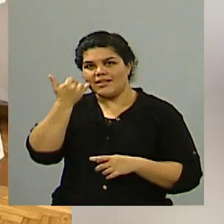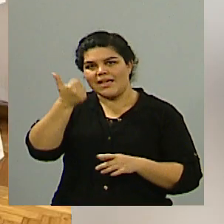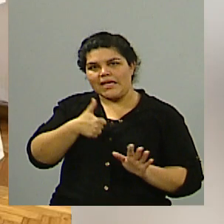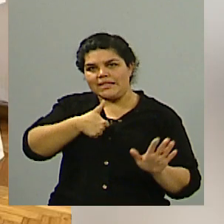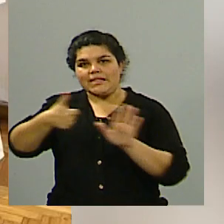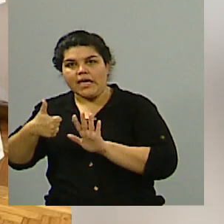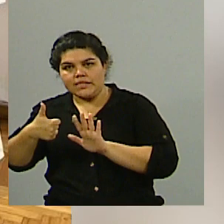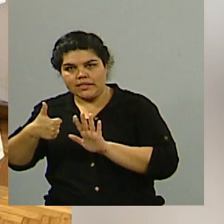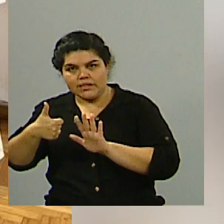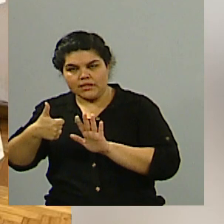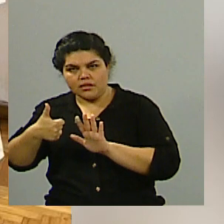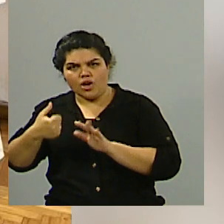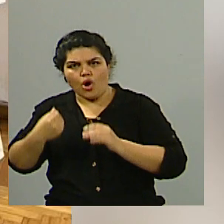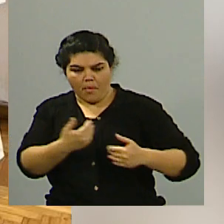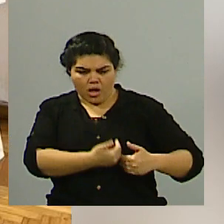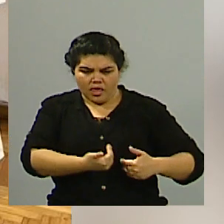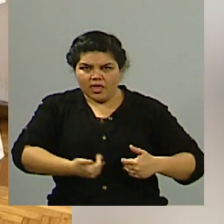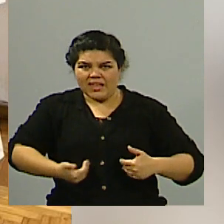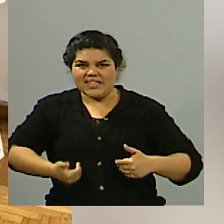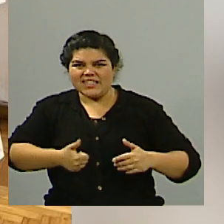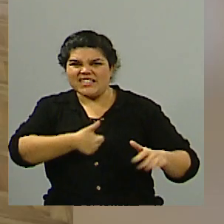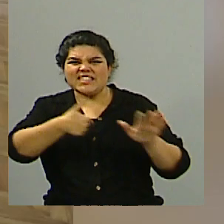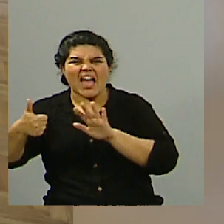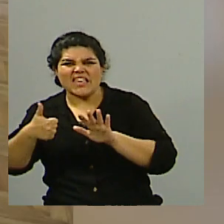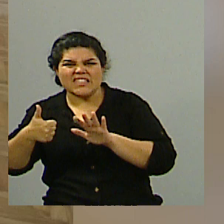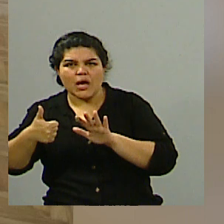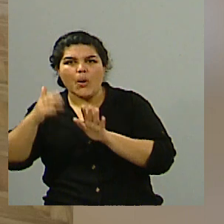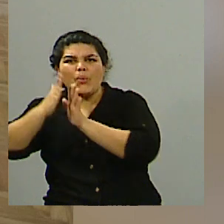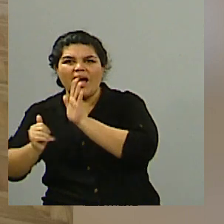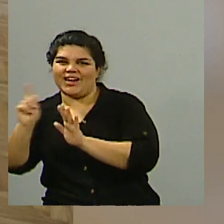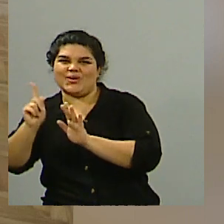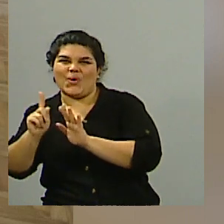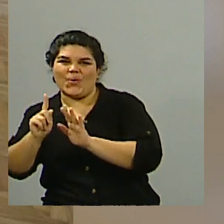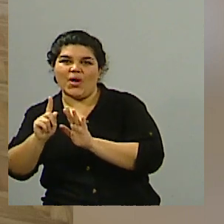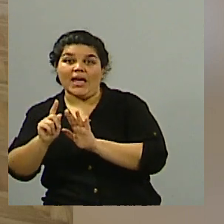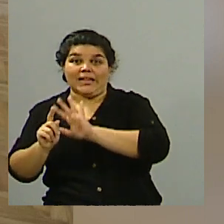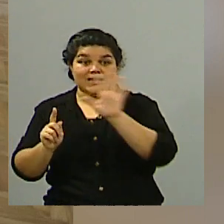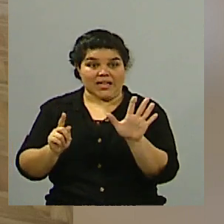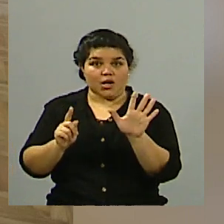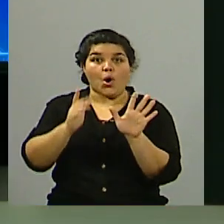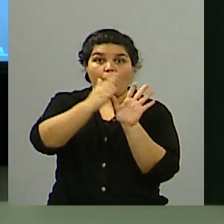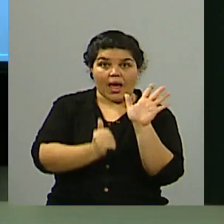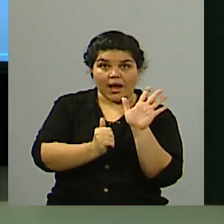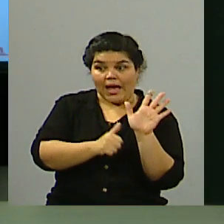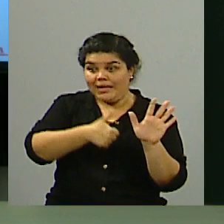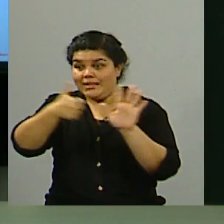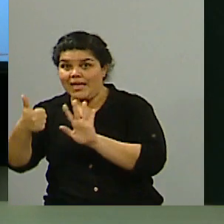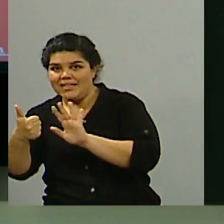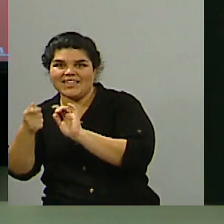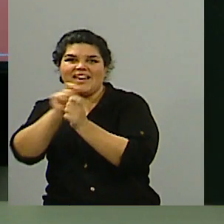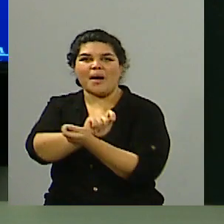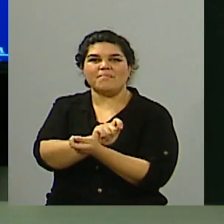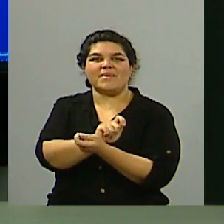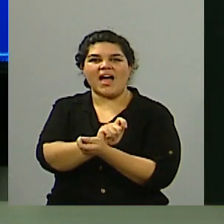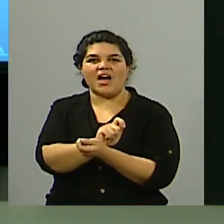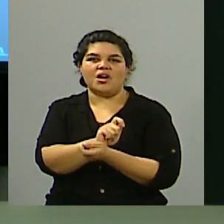lugar de ser 6 rayitas, se reemplaza por una rayita roja. Ajá. Eso es el sexto Dan. A partir de ahí, séptimo y octavo Dan es